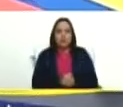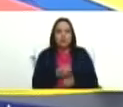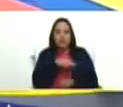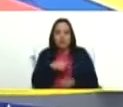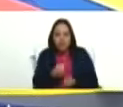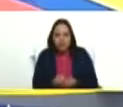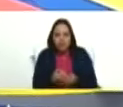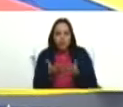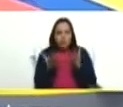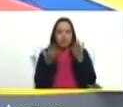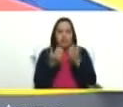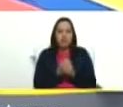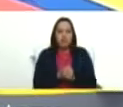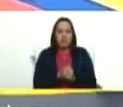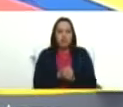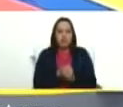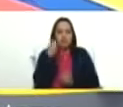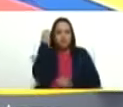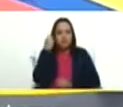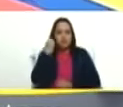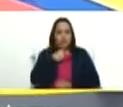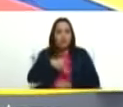Y cuando creen que estamos perdidos,